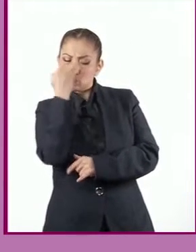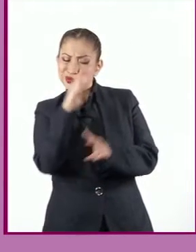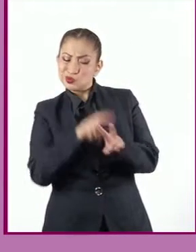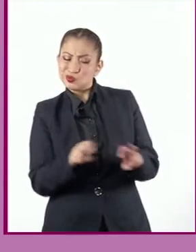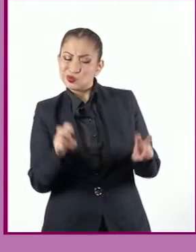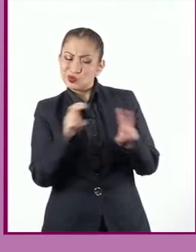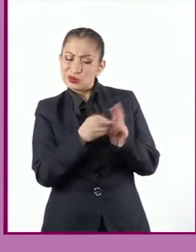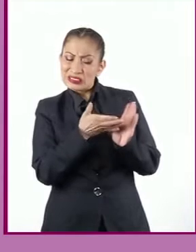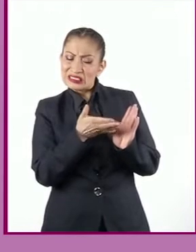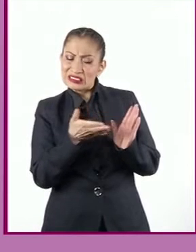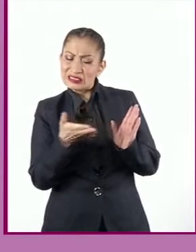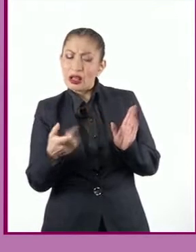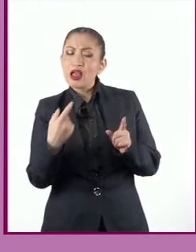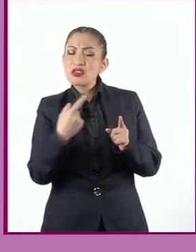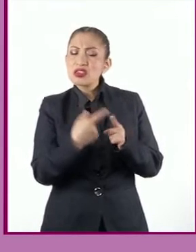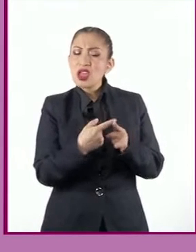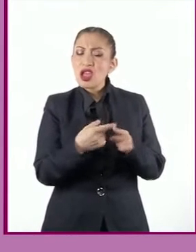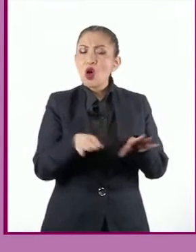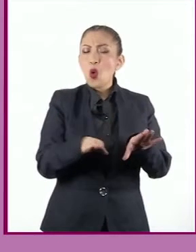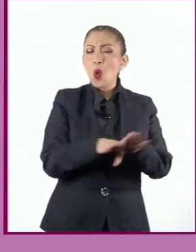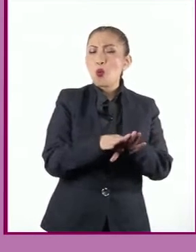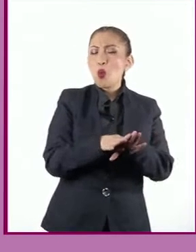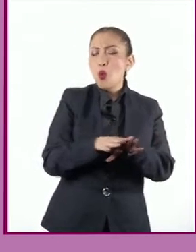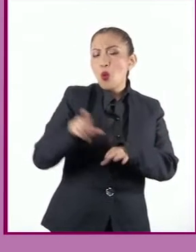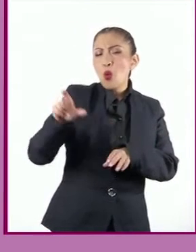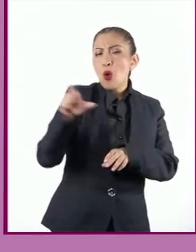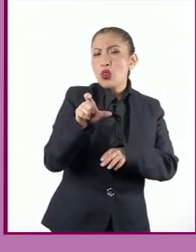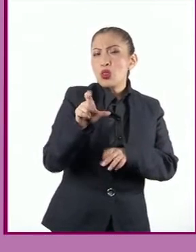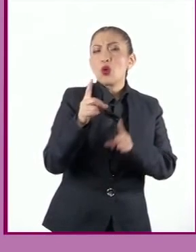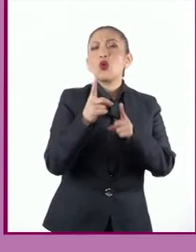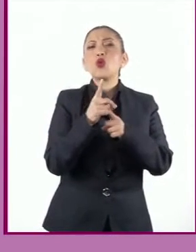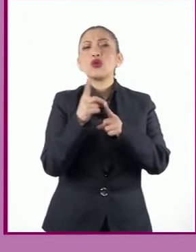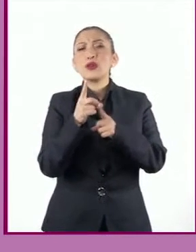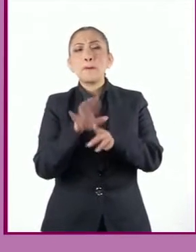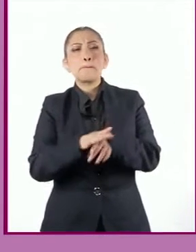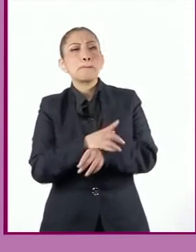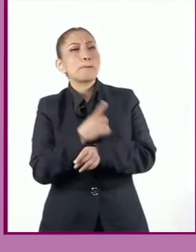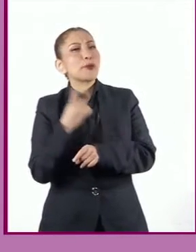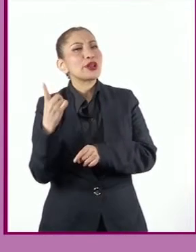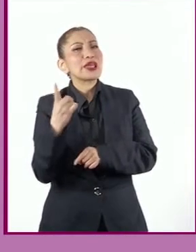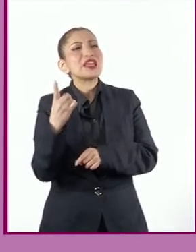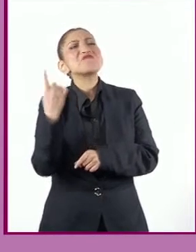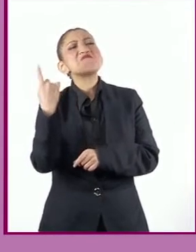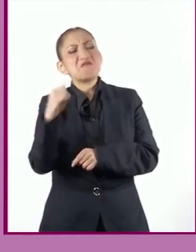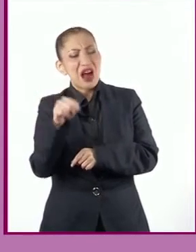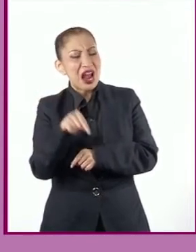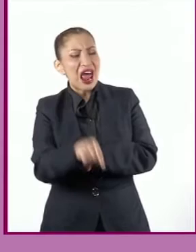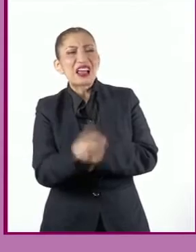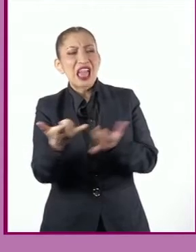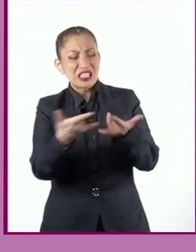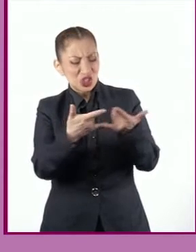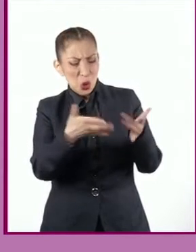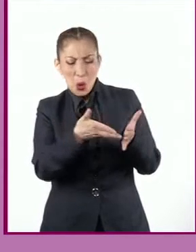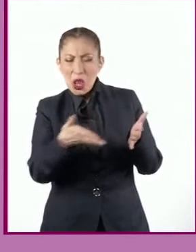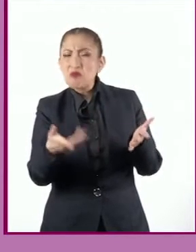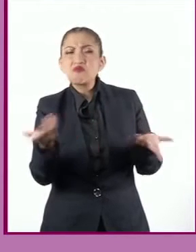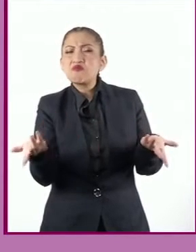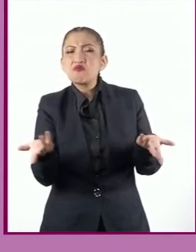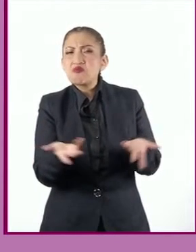analicen quién, cómo, cuándo, dónde, por qué y para qué de la narración.